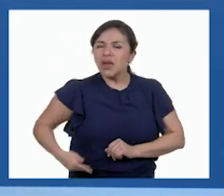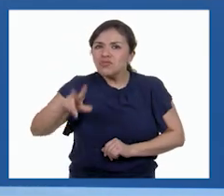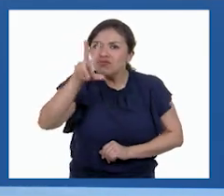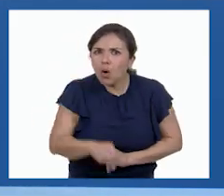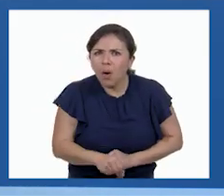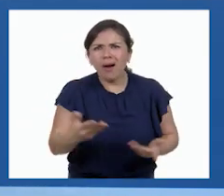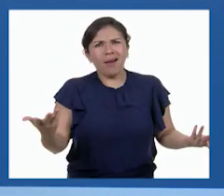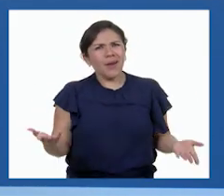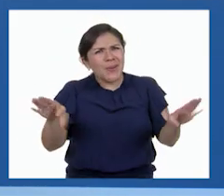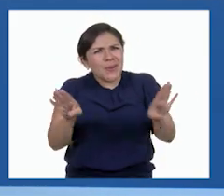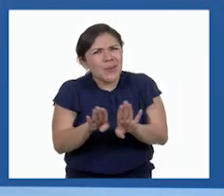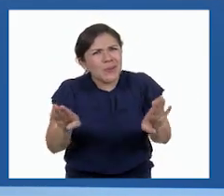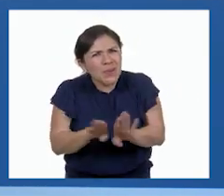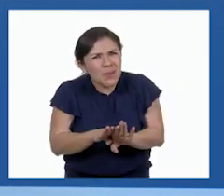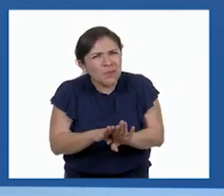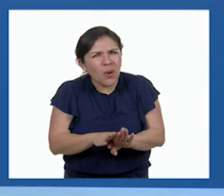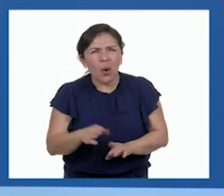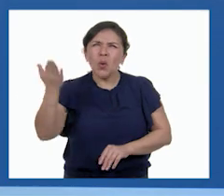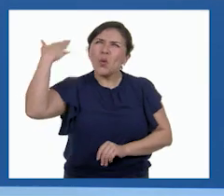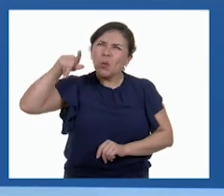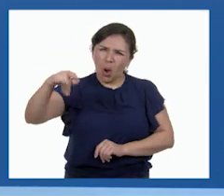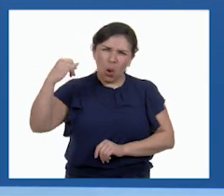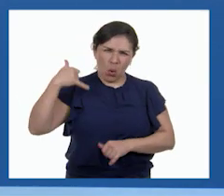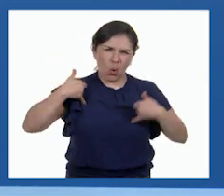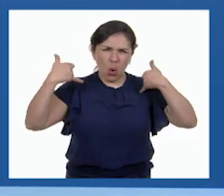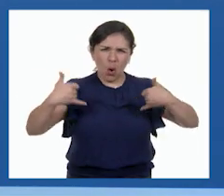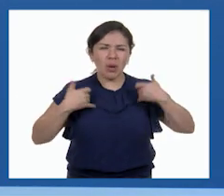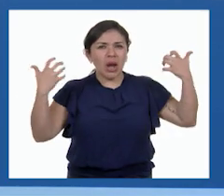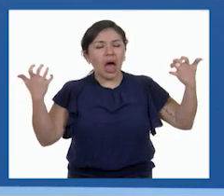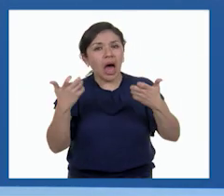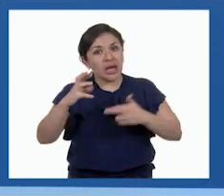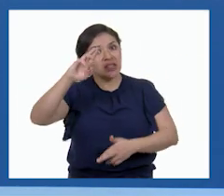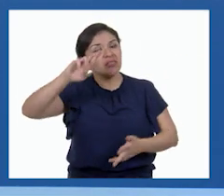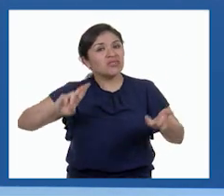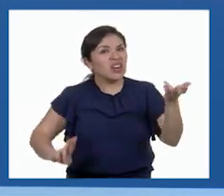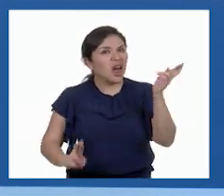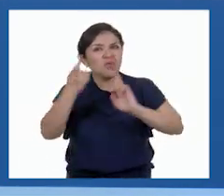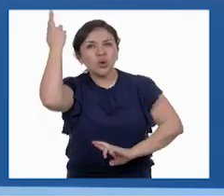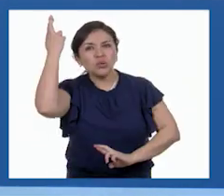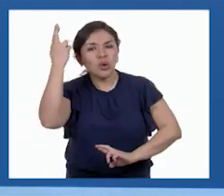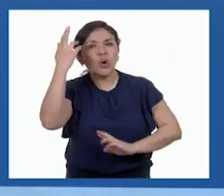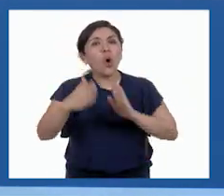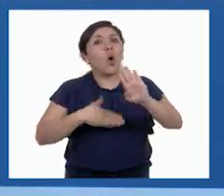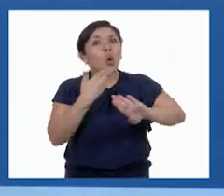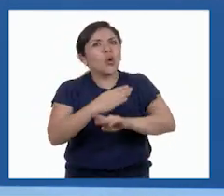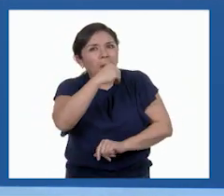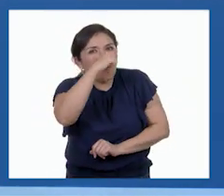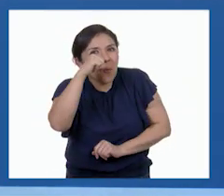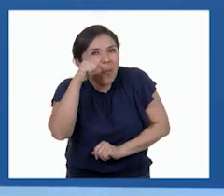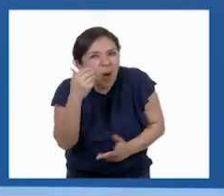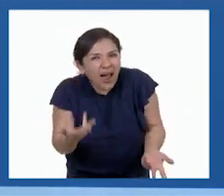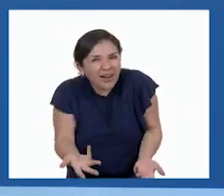yo a creer? Y que cuando era joven organizó una revolución contra